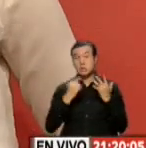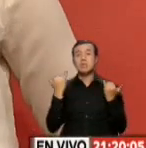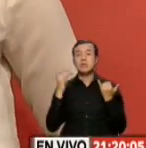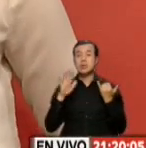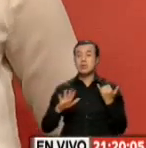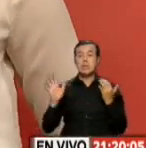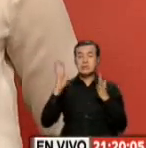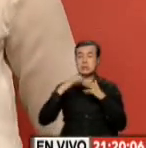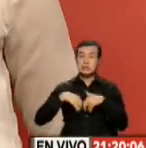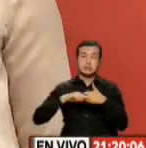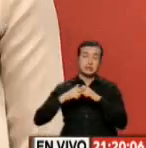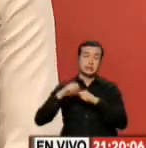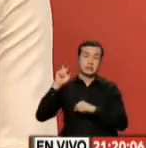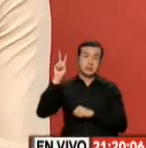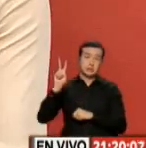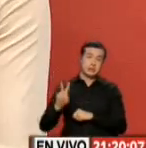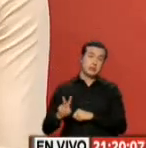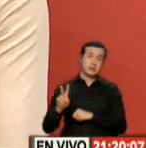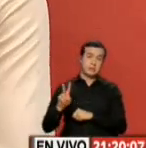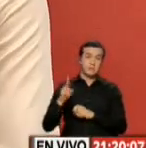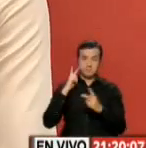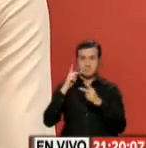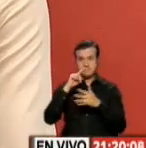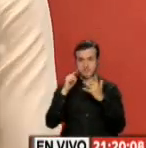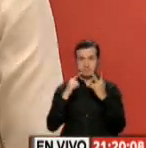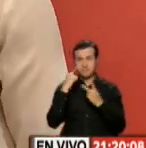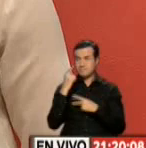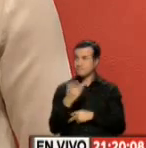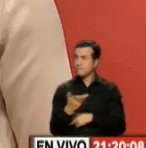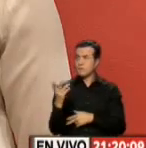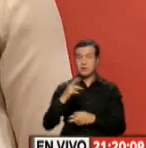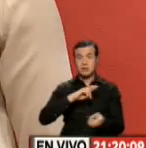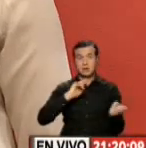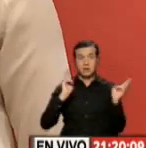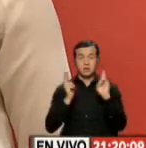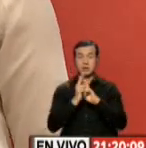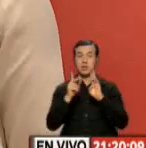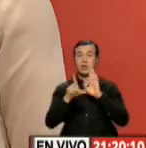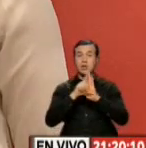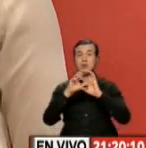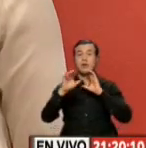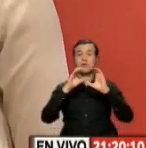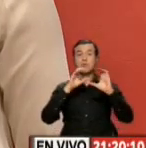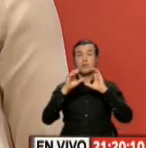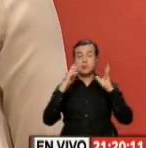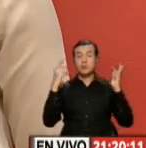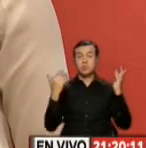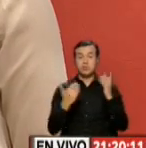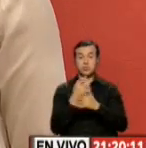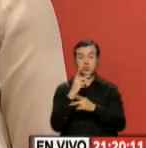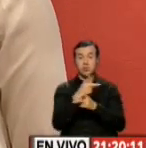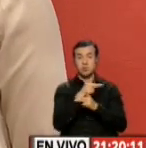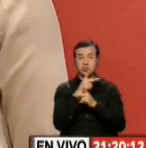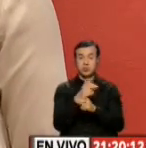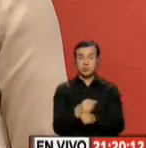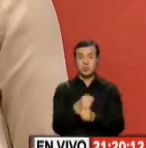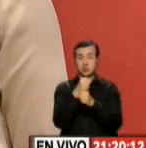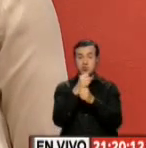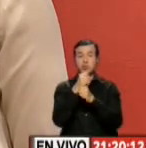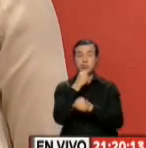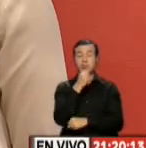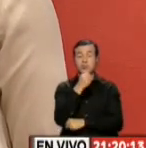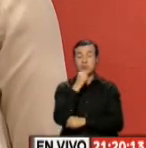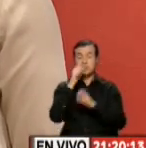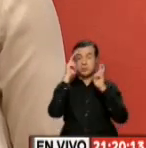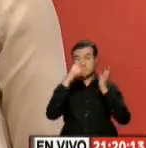con la crisis venezolana. Vamos a continuar revisando más temas, pues las reformas a la ley de comunicación y la creación del Consejo de Protección de Periodistas